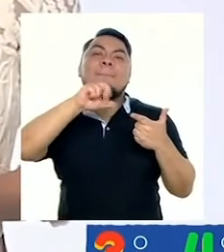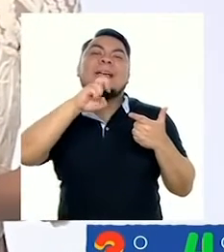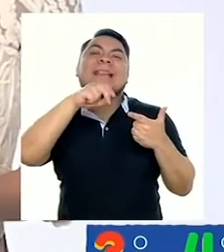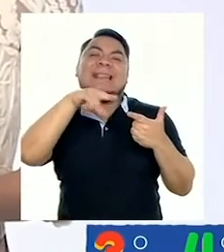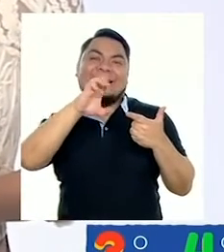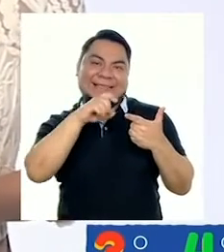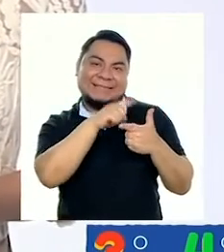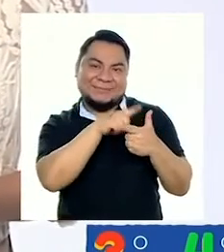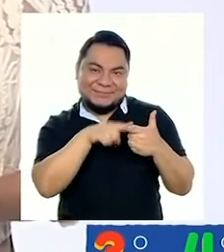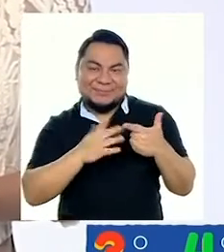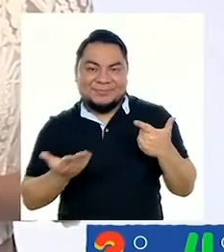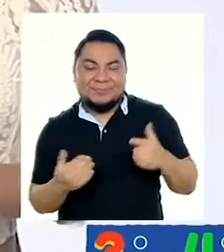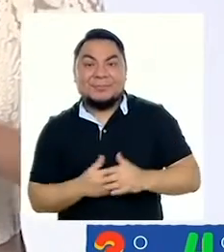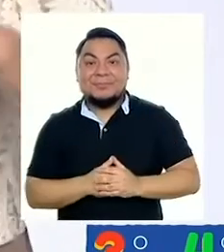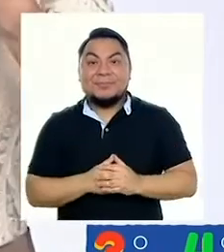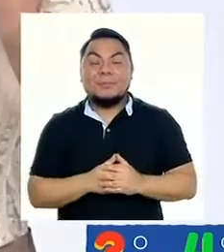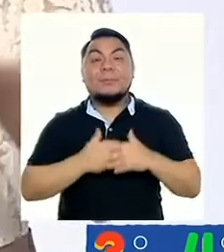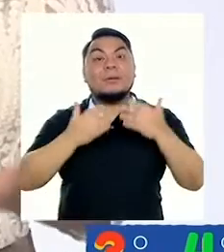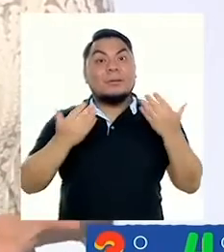Marlene Quispe.